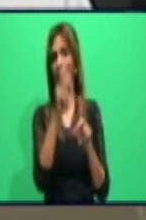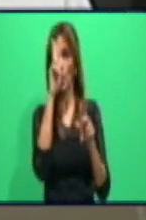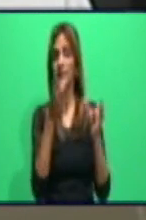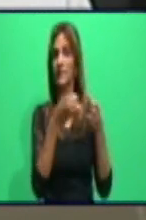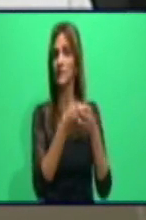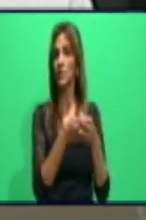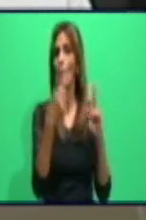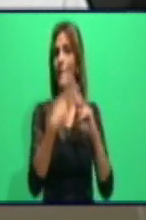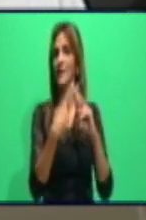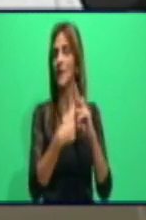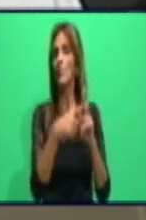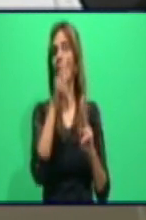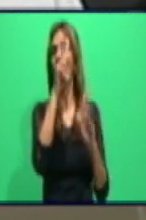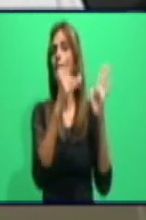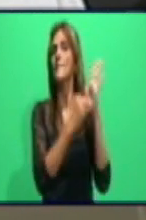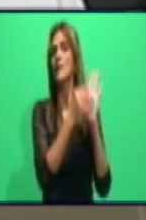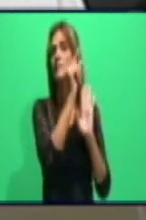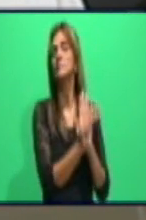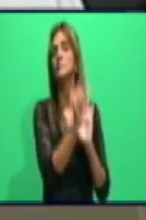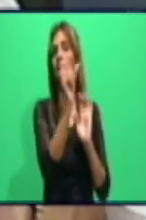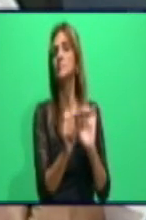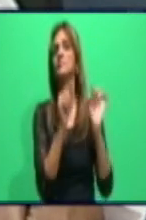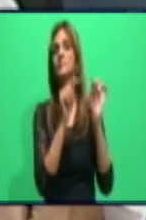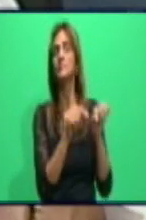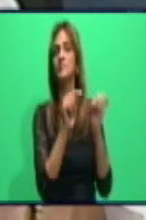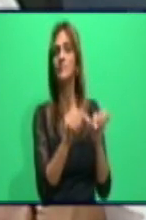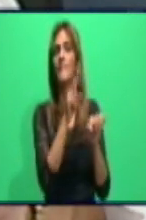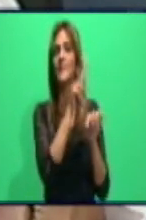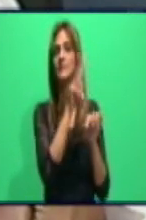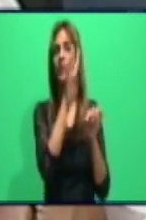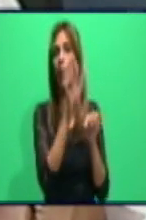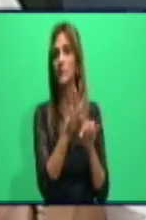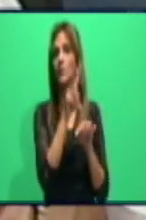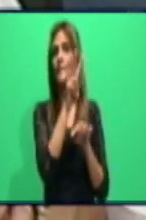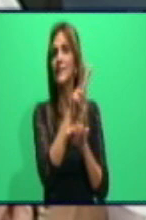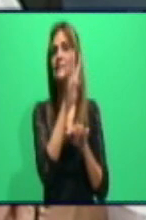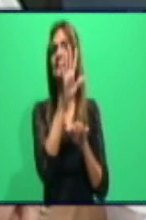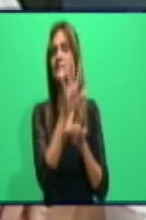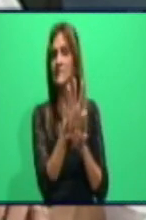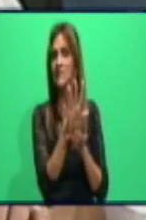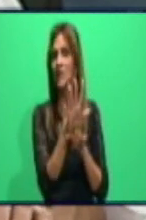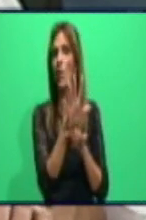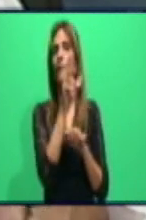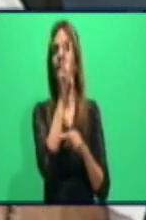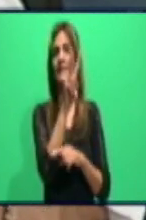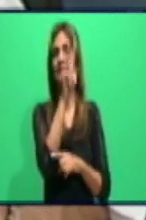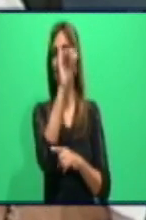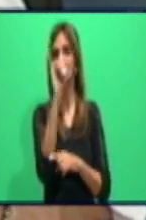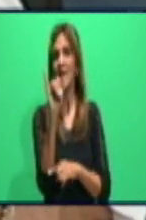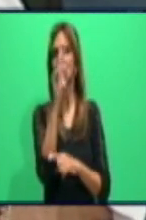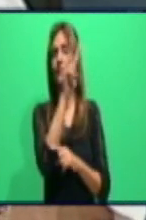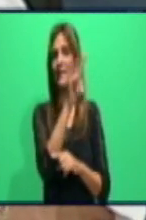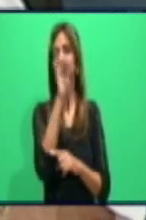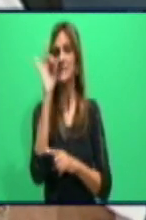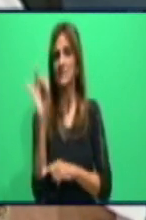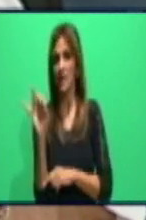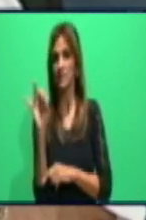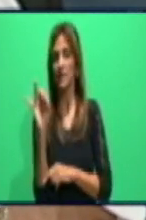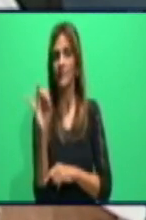pacientes ellos fueron los consultorios 24 25 26 y 27 como ya decía anteriormente